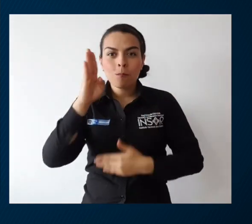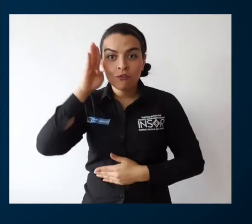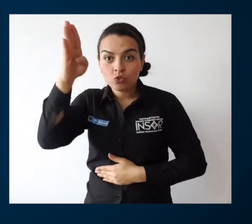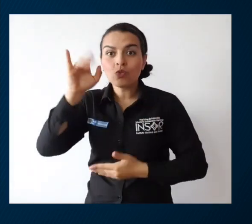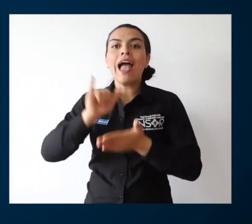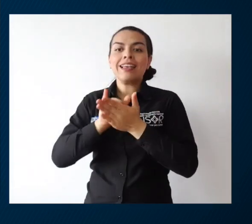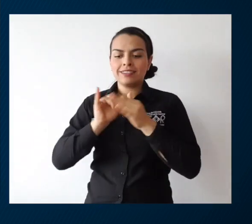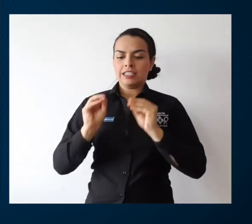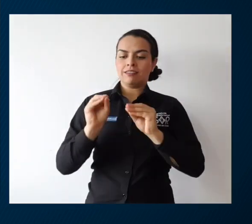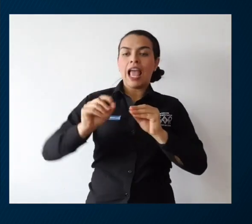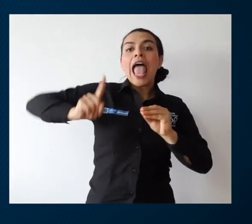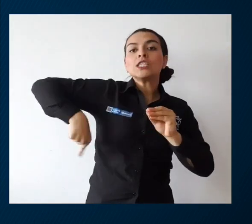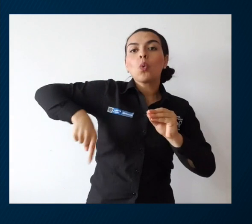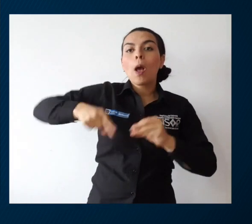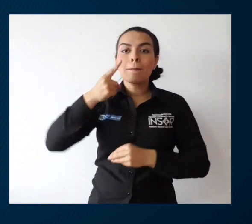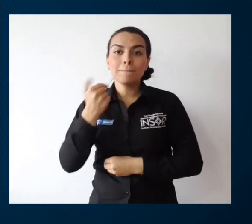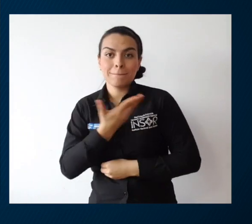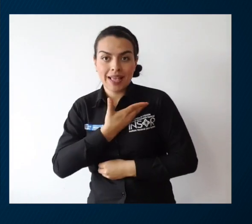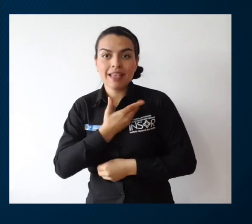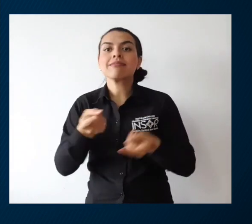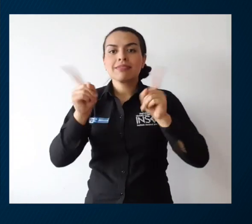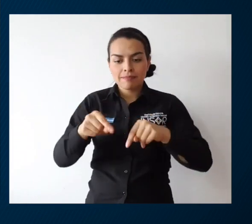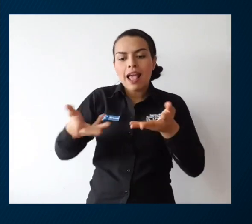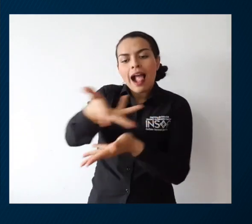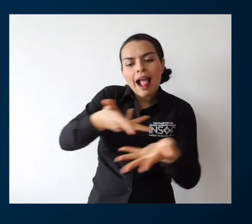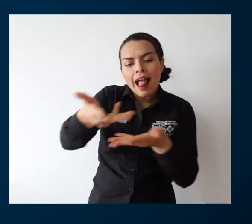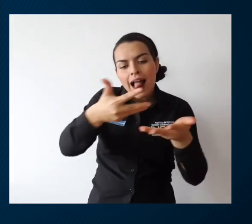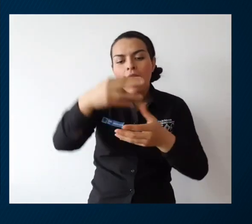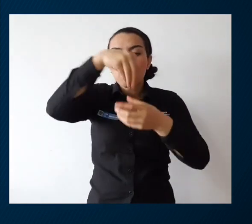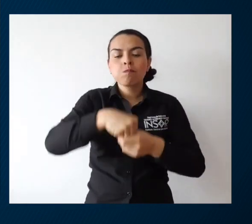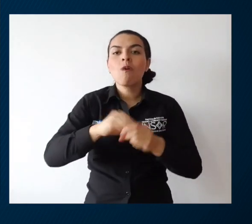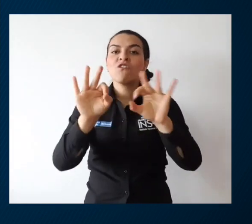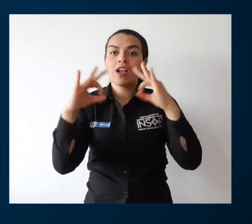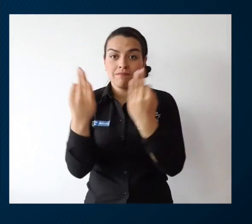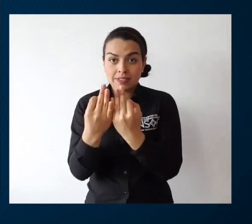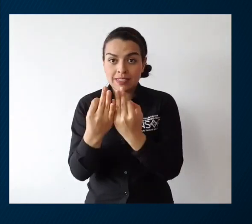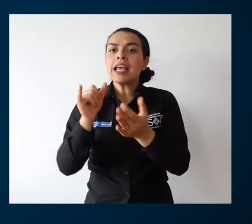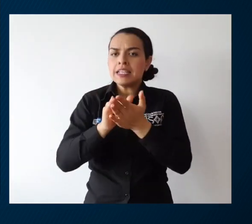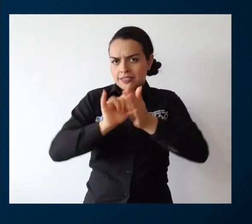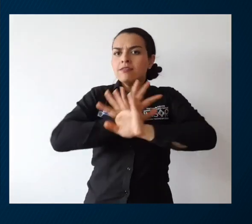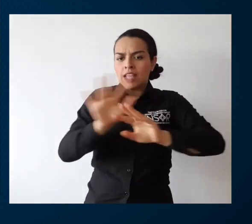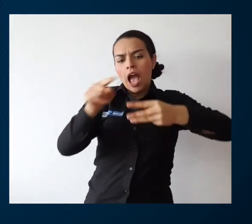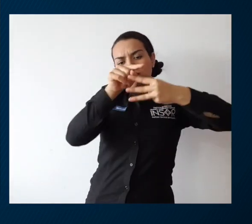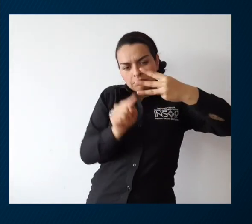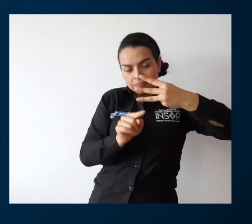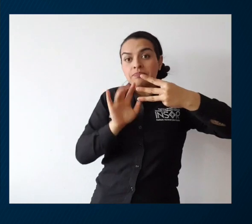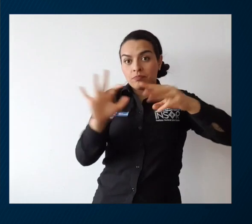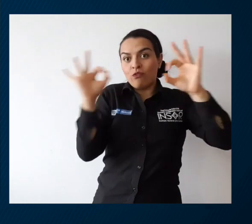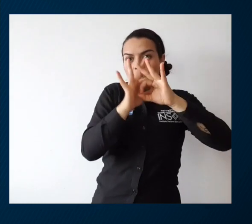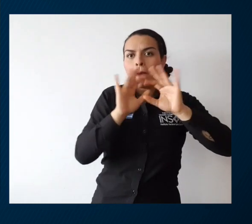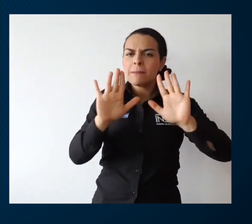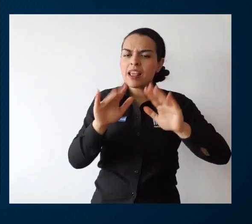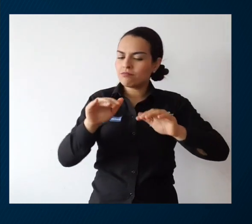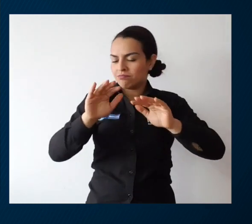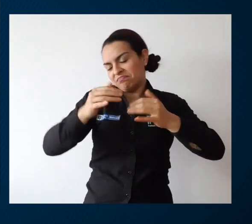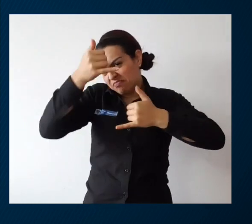con las escuelas de padres y con el diálogo que hay entre docentes y familias. En esos 3 componentes nos hemos centrado, pero ya